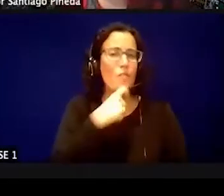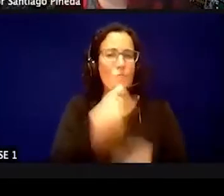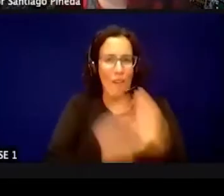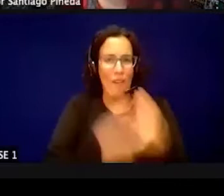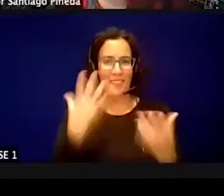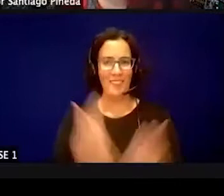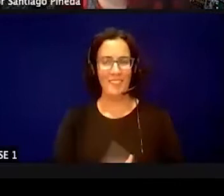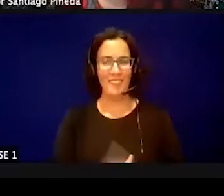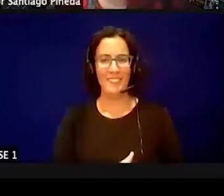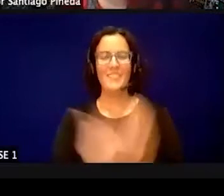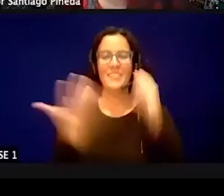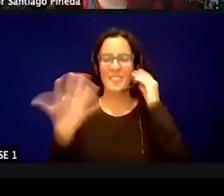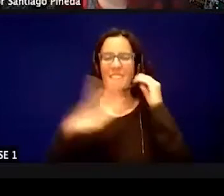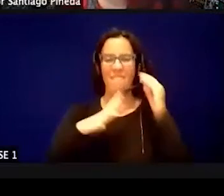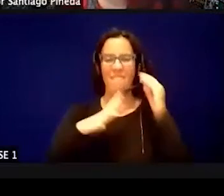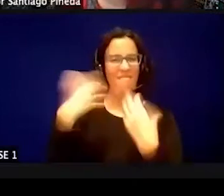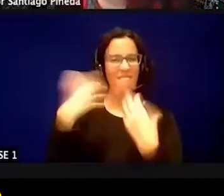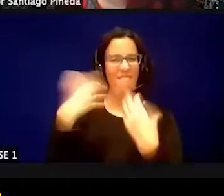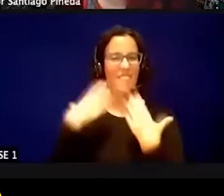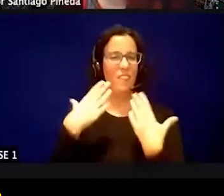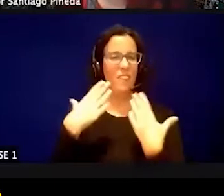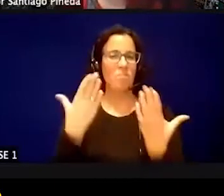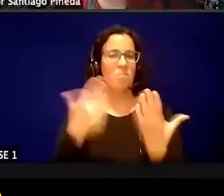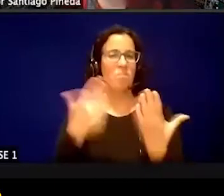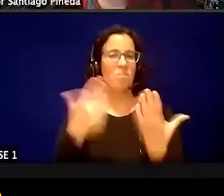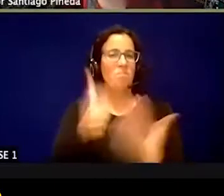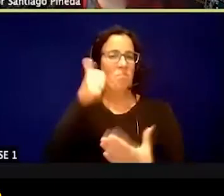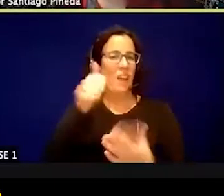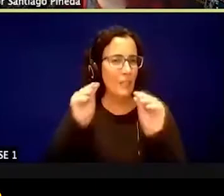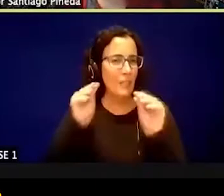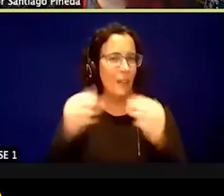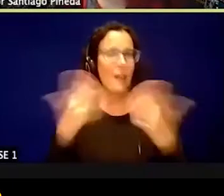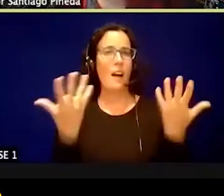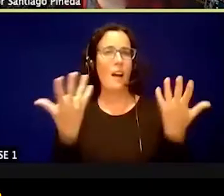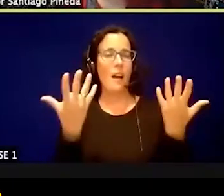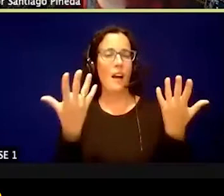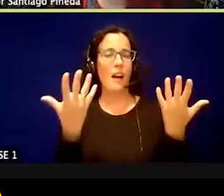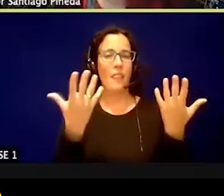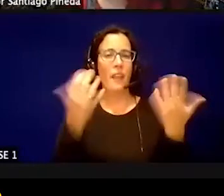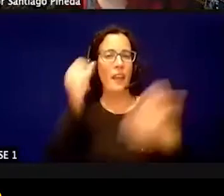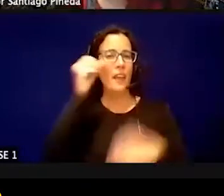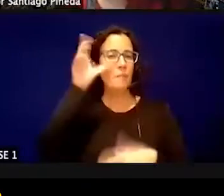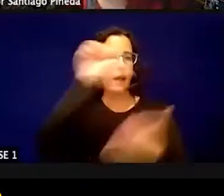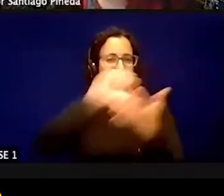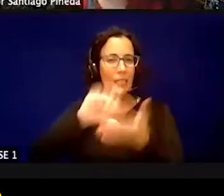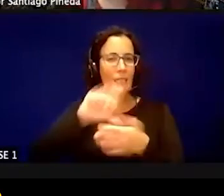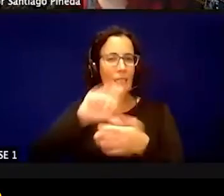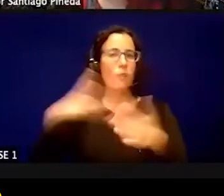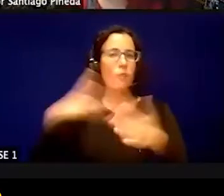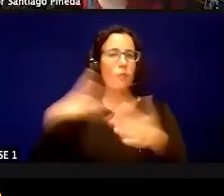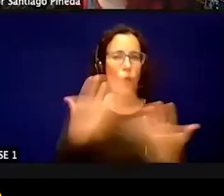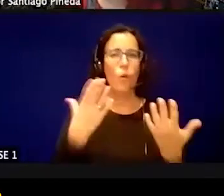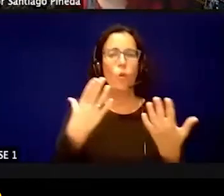Víctor, por favor, cuéntanos un poco más de ti. Cuéntanos de World Enable, cuéntanos de Smart Cities for All, de Gates. Cuéntanos un poco y sobre todo